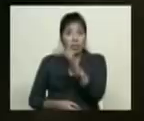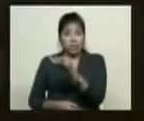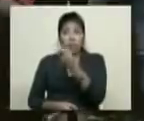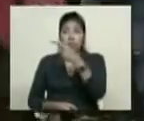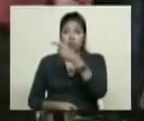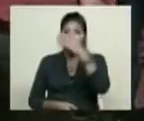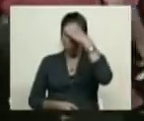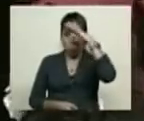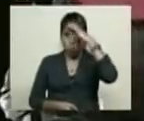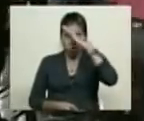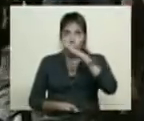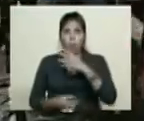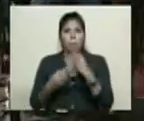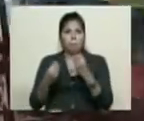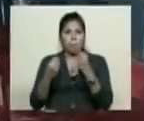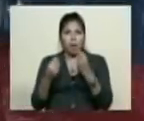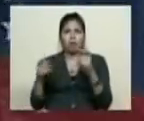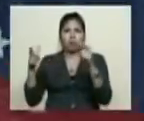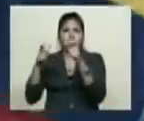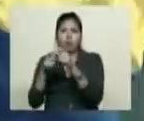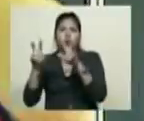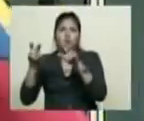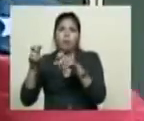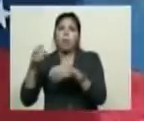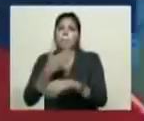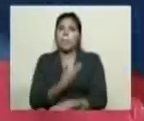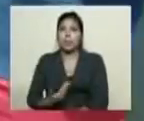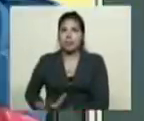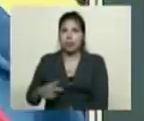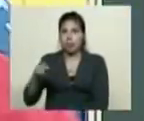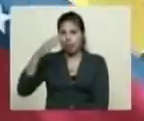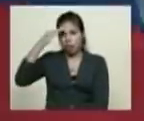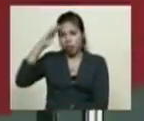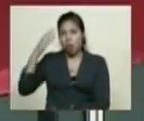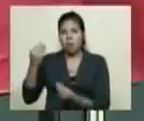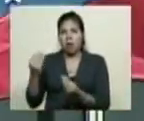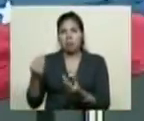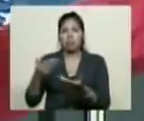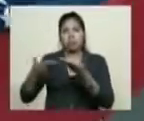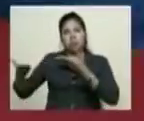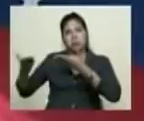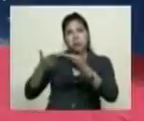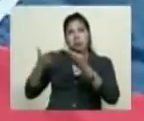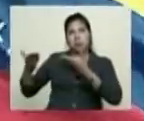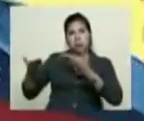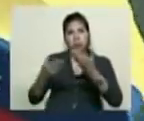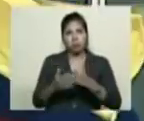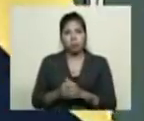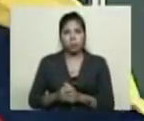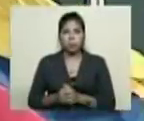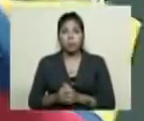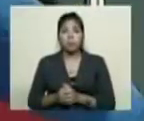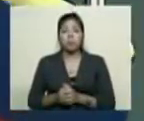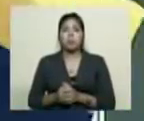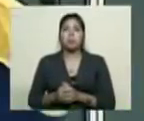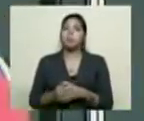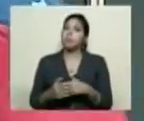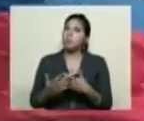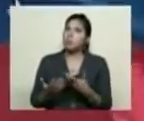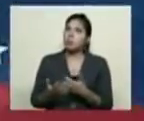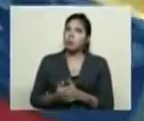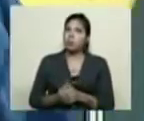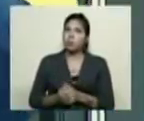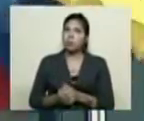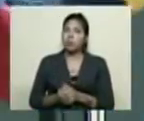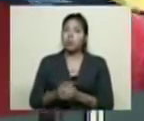de Cuba es para reunirse con el nuevo presidente de ese país para renovar el convenio Bolívar Martí. Además destacaba que